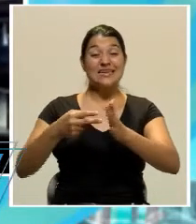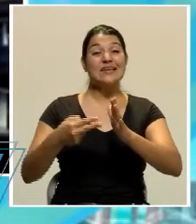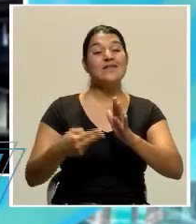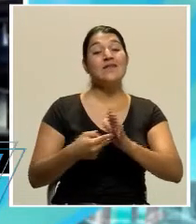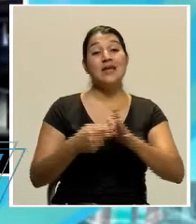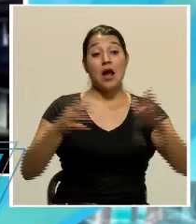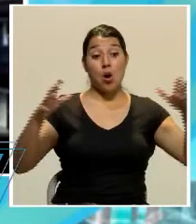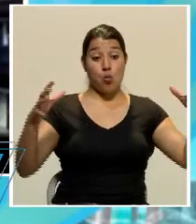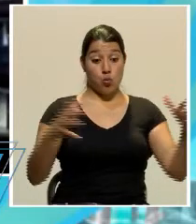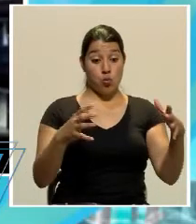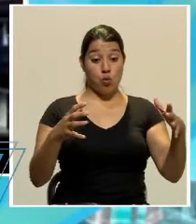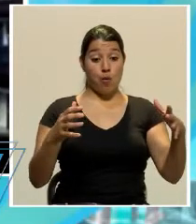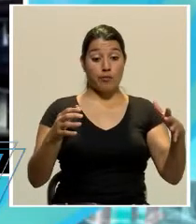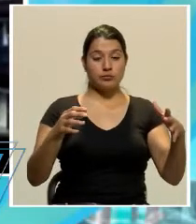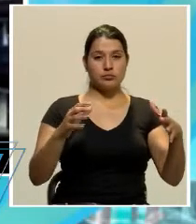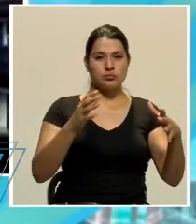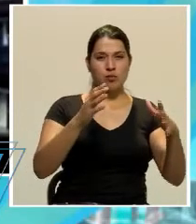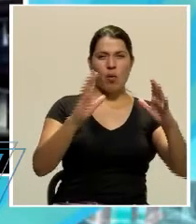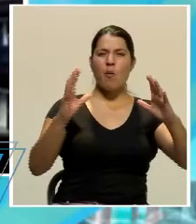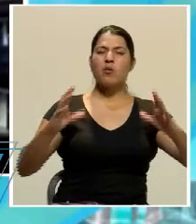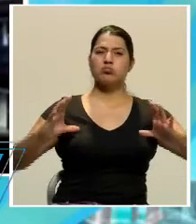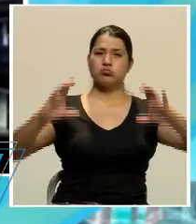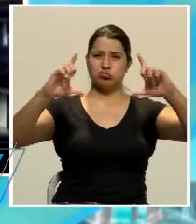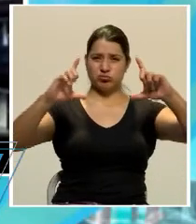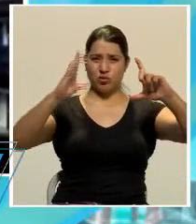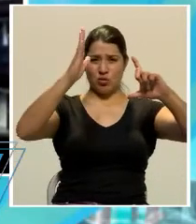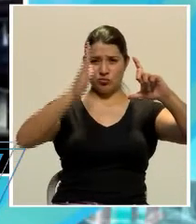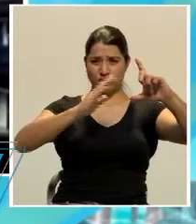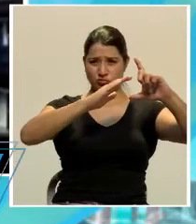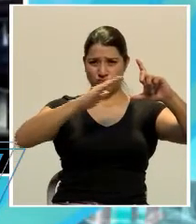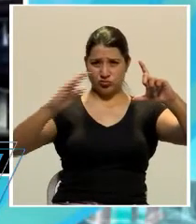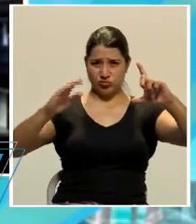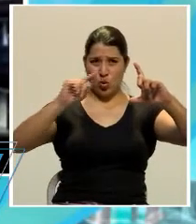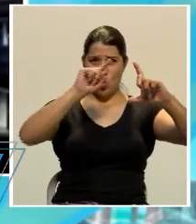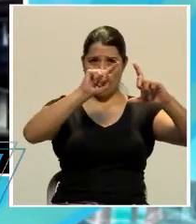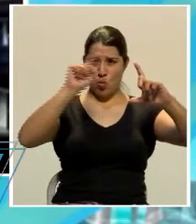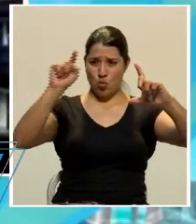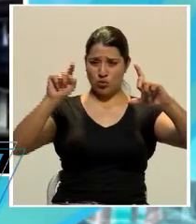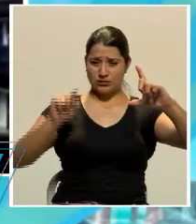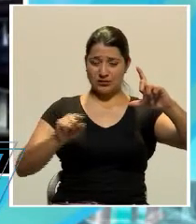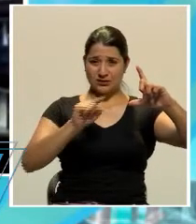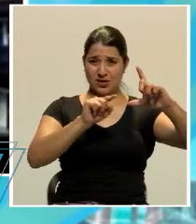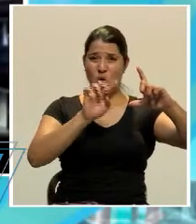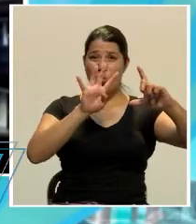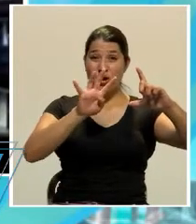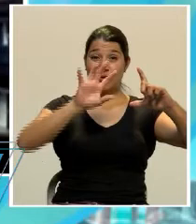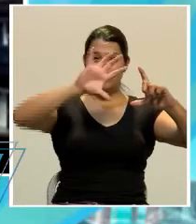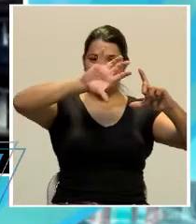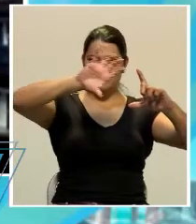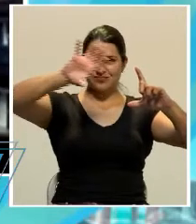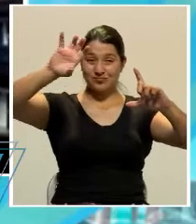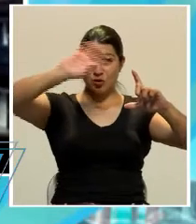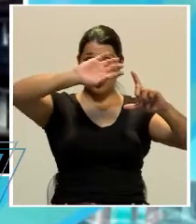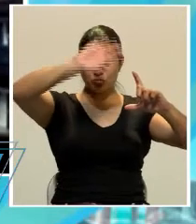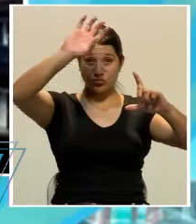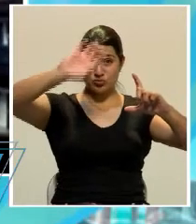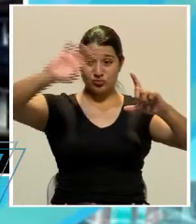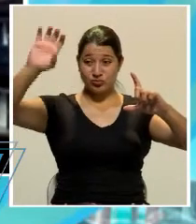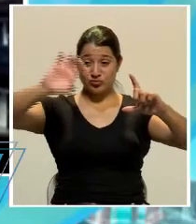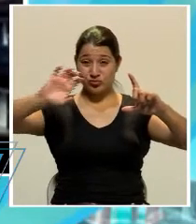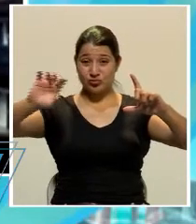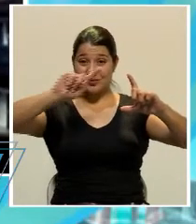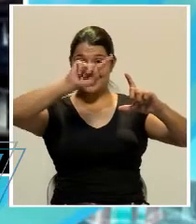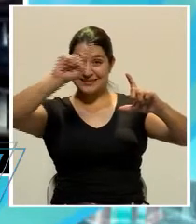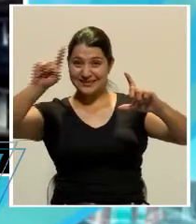parte de esos 32.000 y pico de personas que son trabajadoras del arte. O sea, estamos hablando de